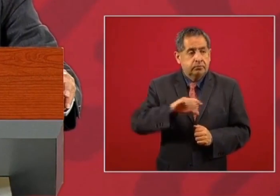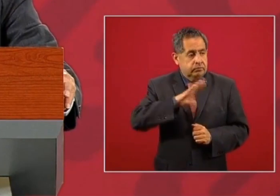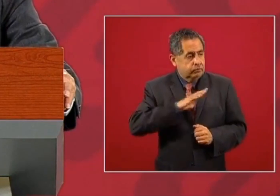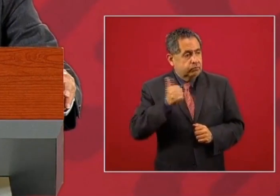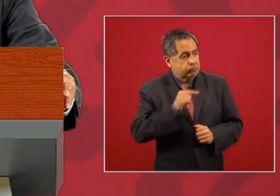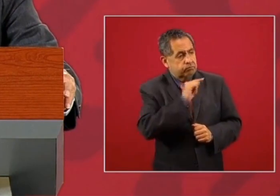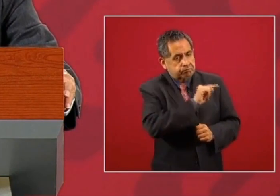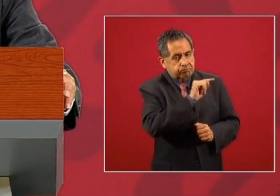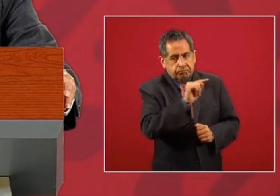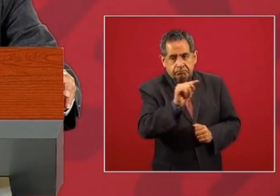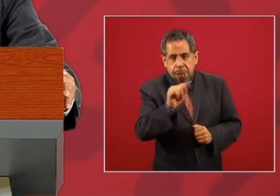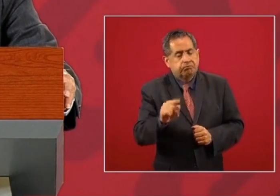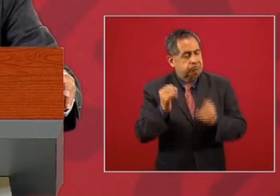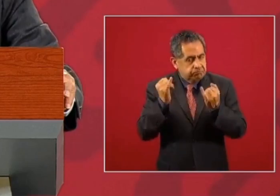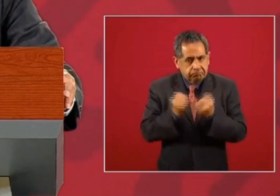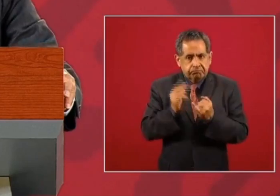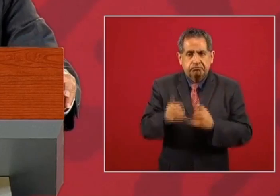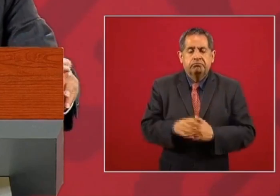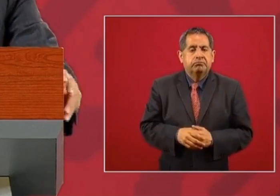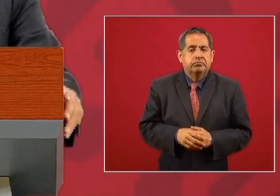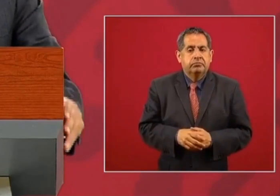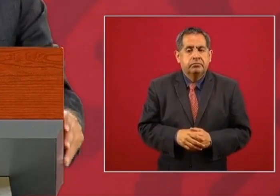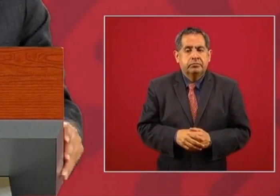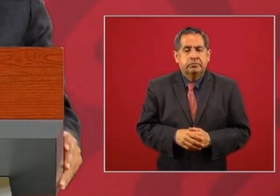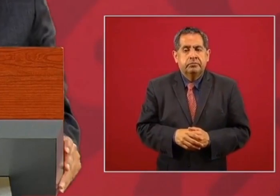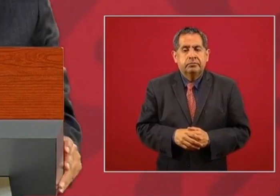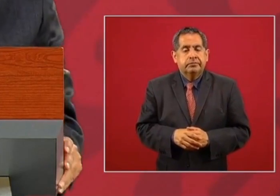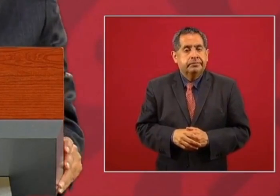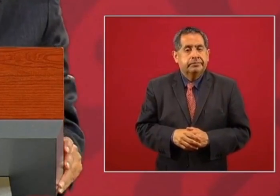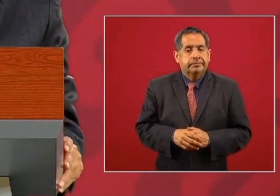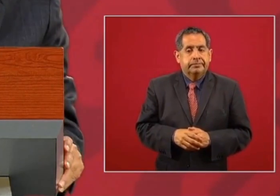casos. Si nosotros